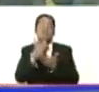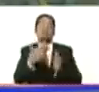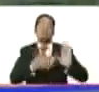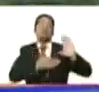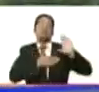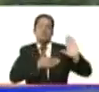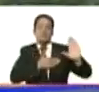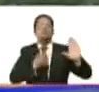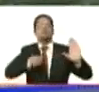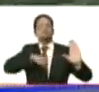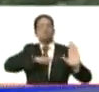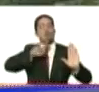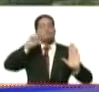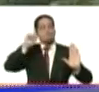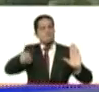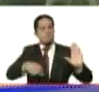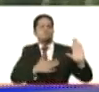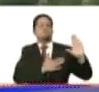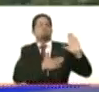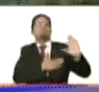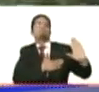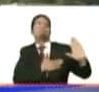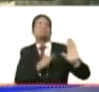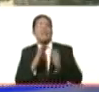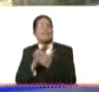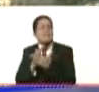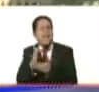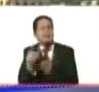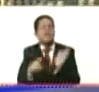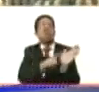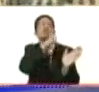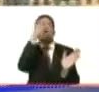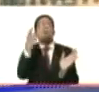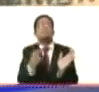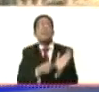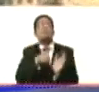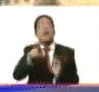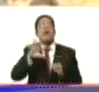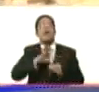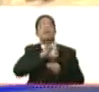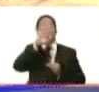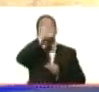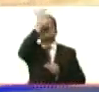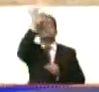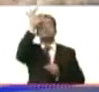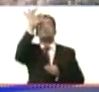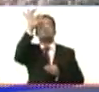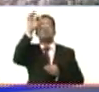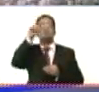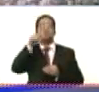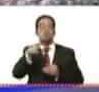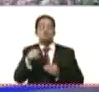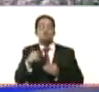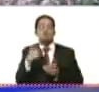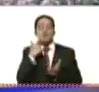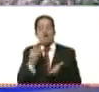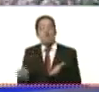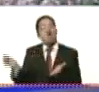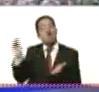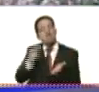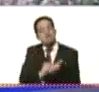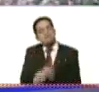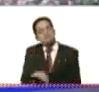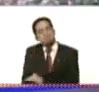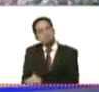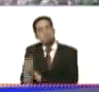seguir cumpliendo el juramento de lealtad absoluta a ese espíritu inmortal que refundó la patria, el